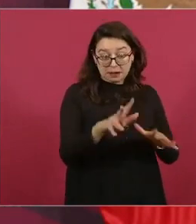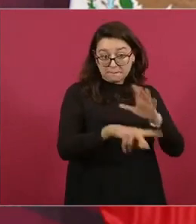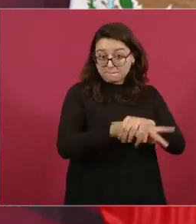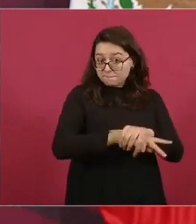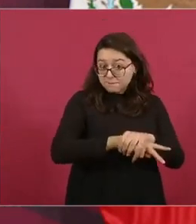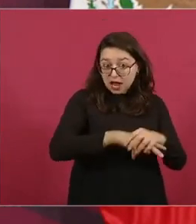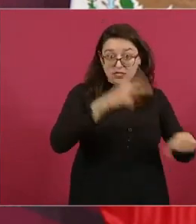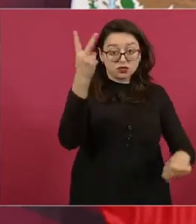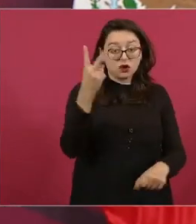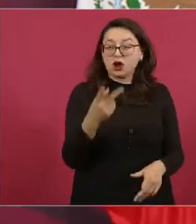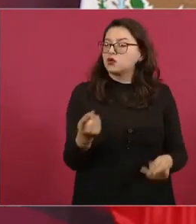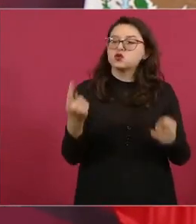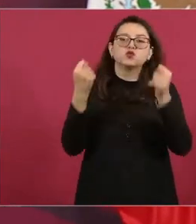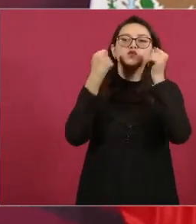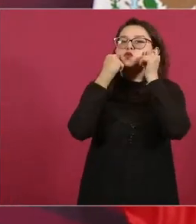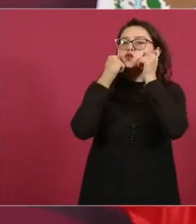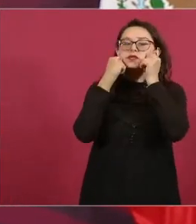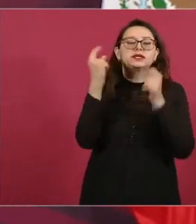aunque